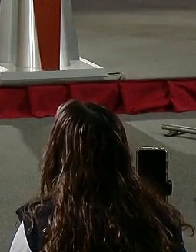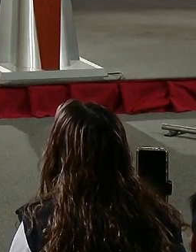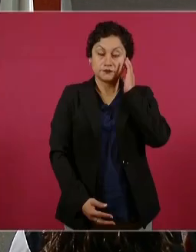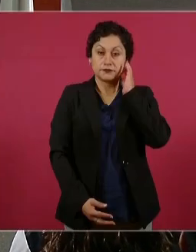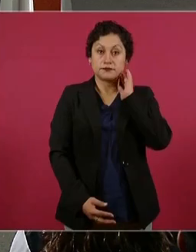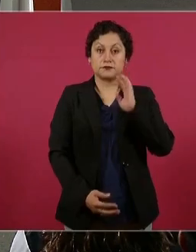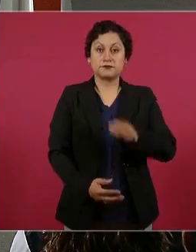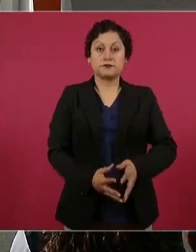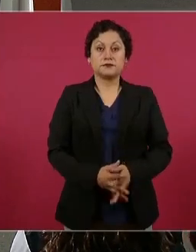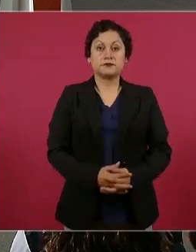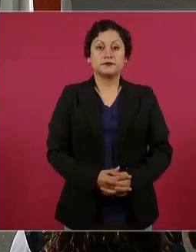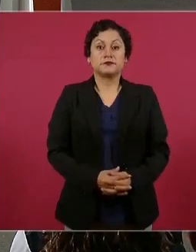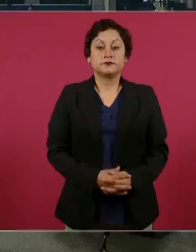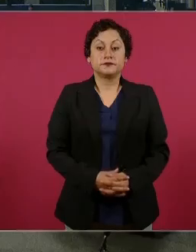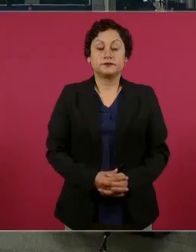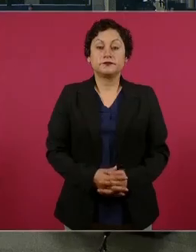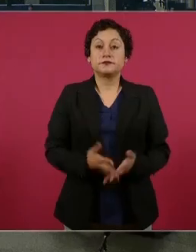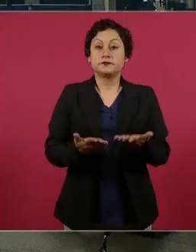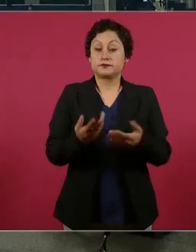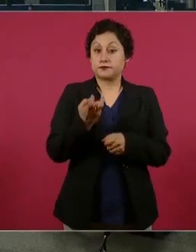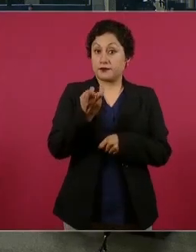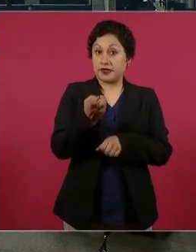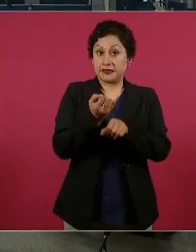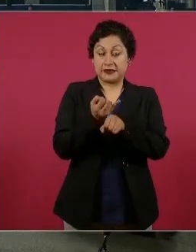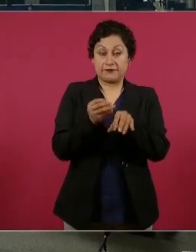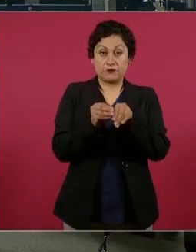Bueno, pues ese es el informe.